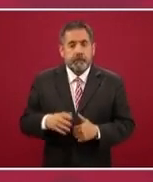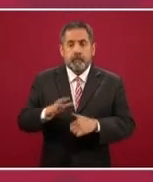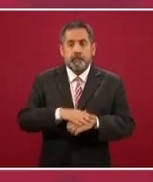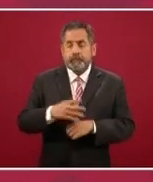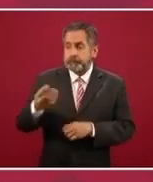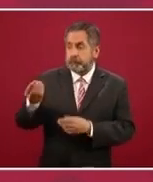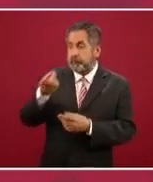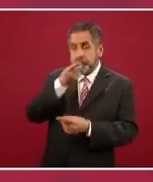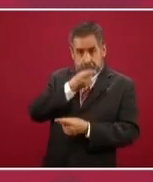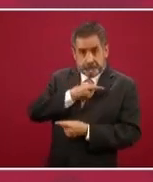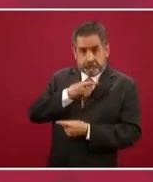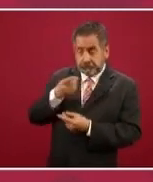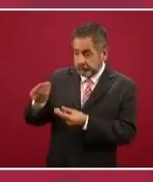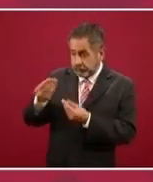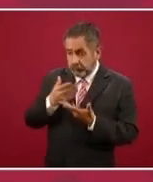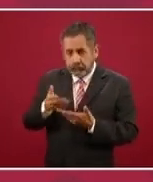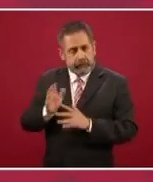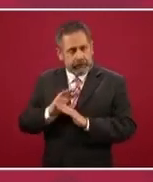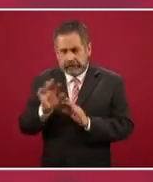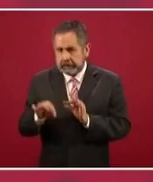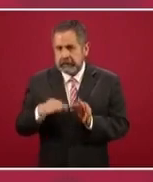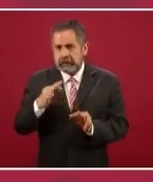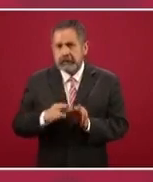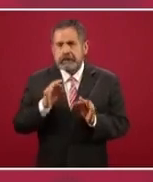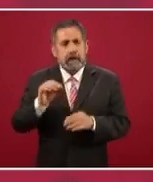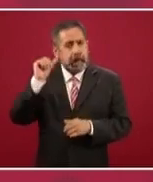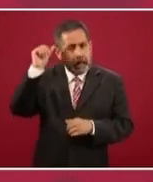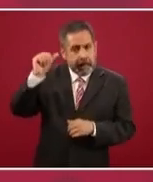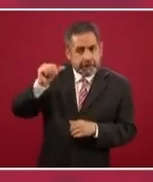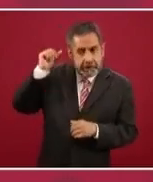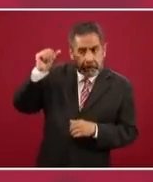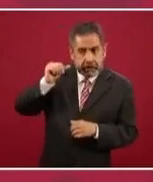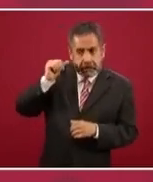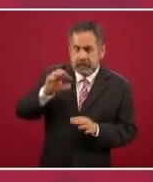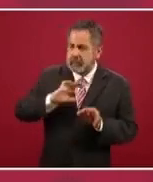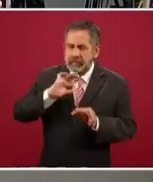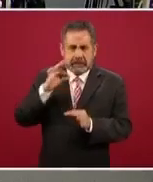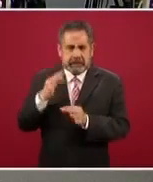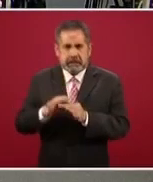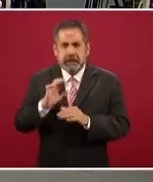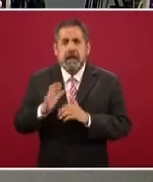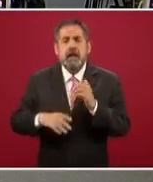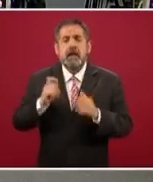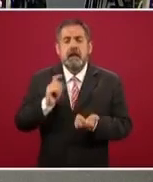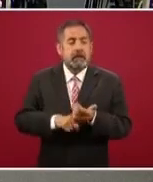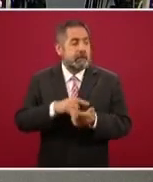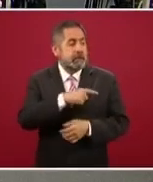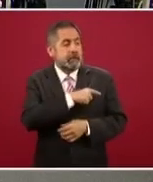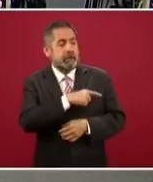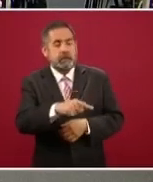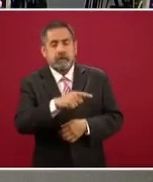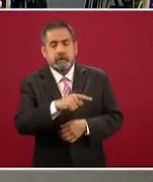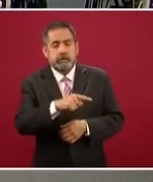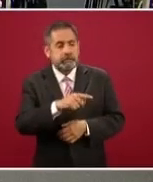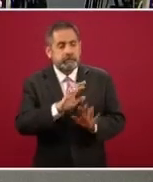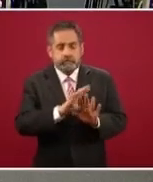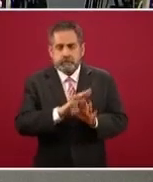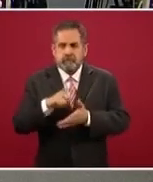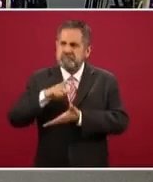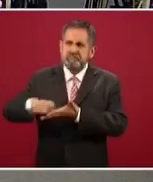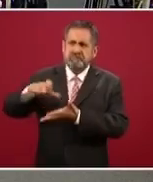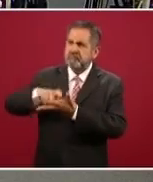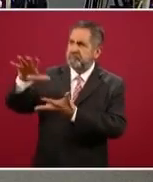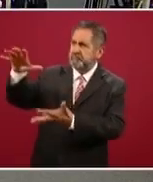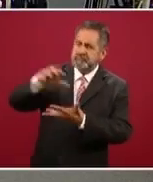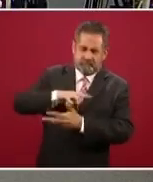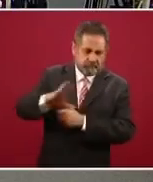dado a conocer que ya para abril se termina toda la compra de este año. Perfecto.